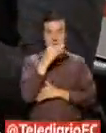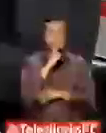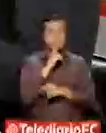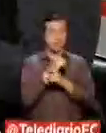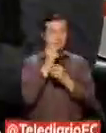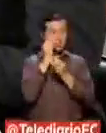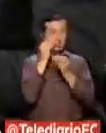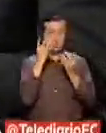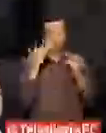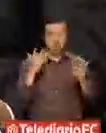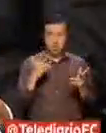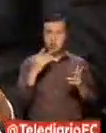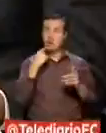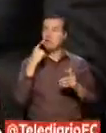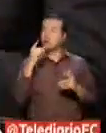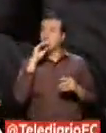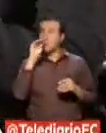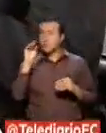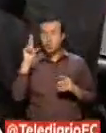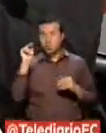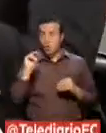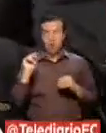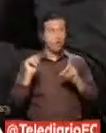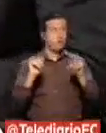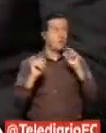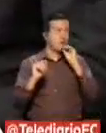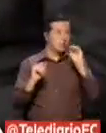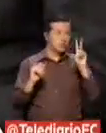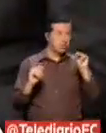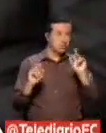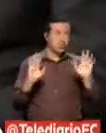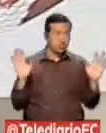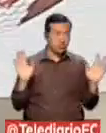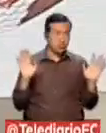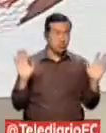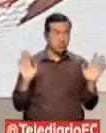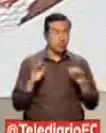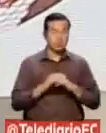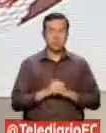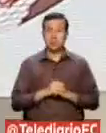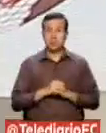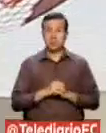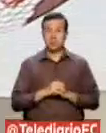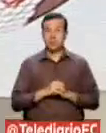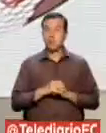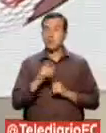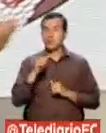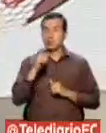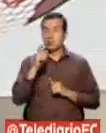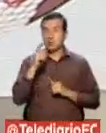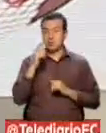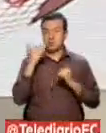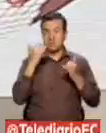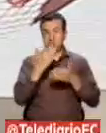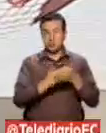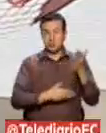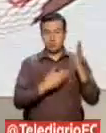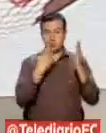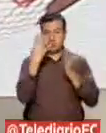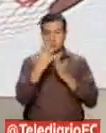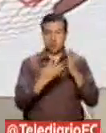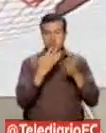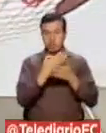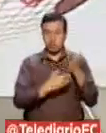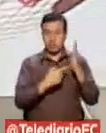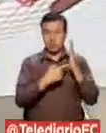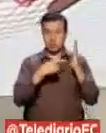estén proactivas para irlas desmintiendo, ¿no? Esto que hoy se le llama de los fact-checkers, ¿no? Los periódicos hoy en los últimos 4 años que